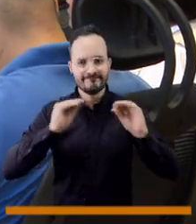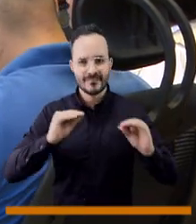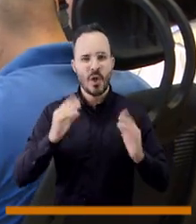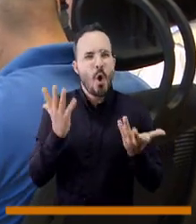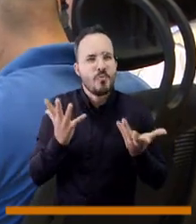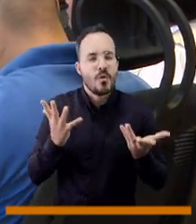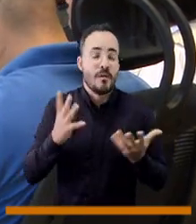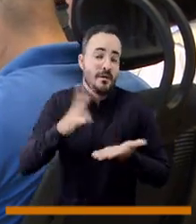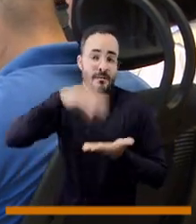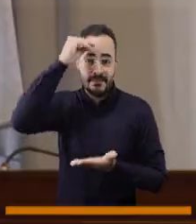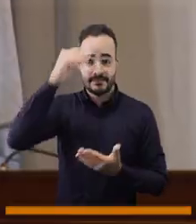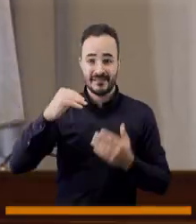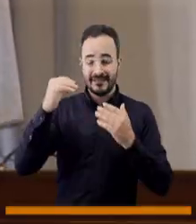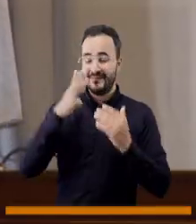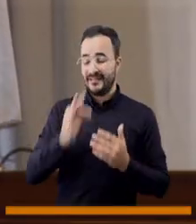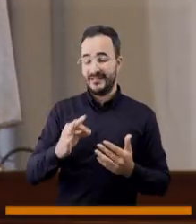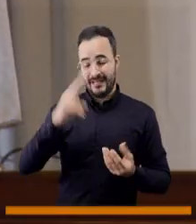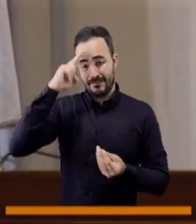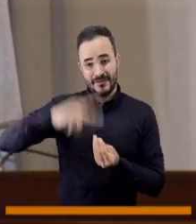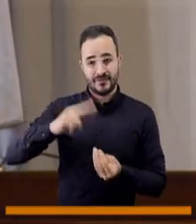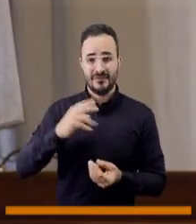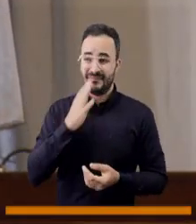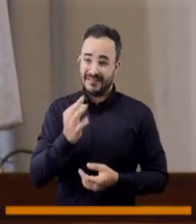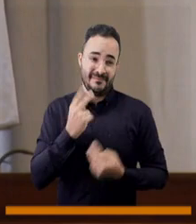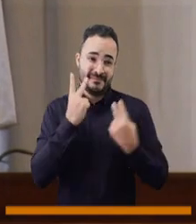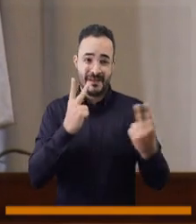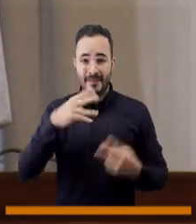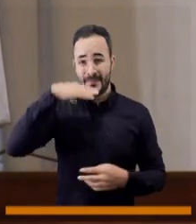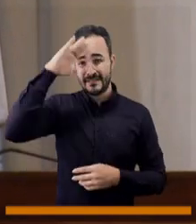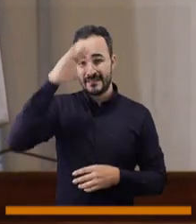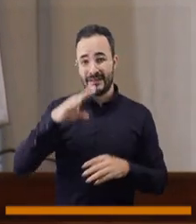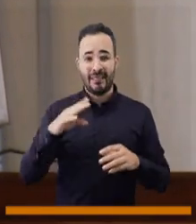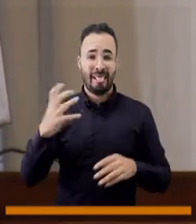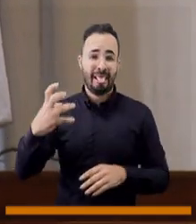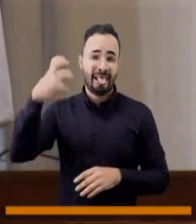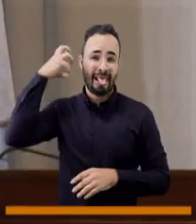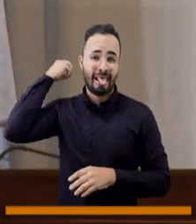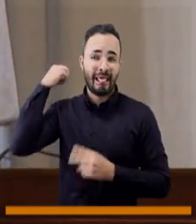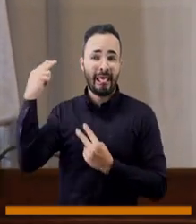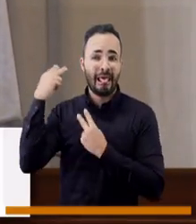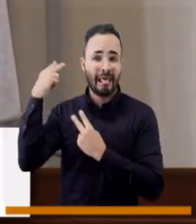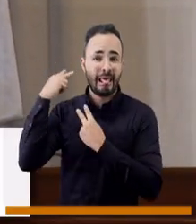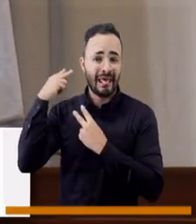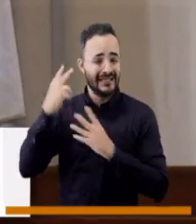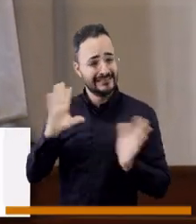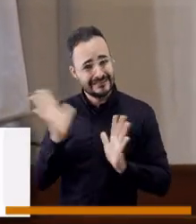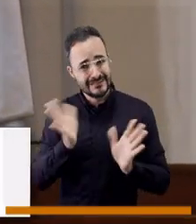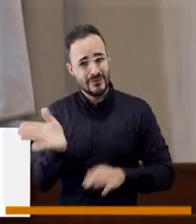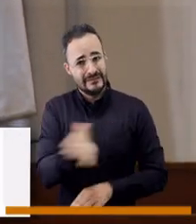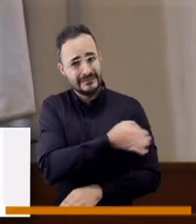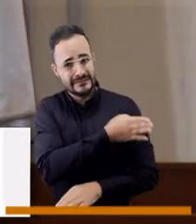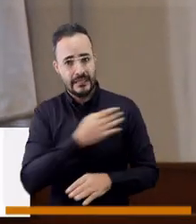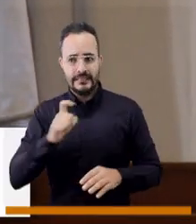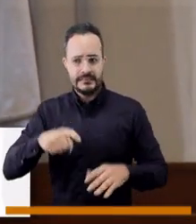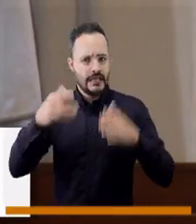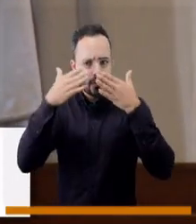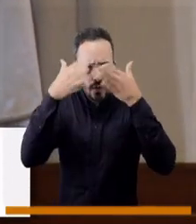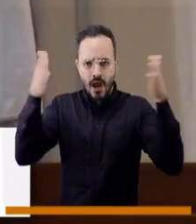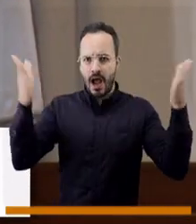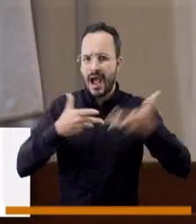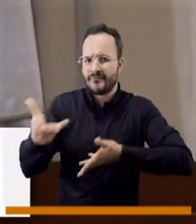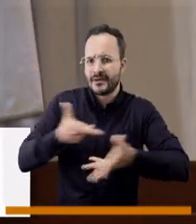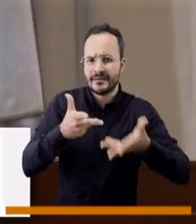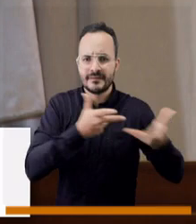romper. Medellín es muy goda, muchísimo, y creo que es la posibilidad de hablarlo abiertamente, pero con